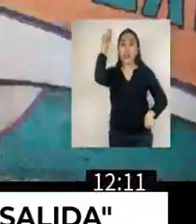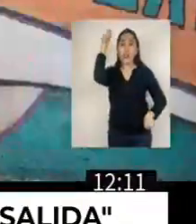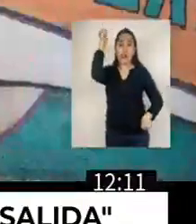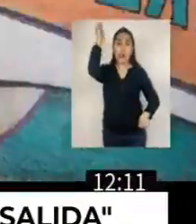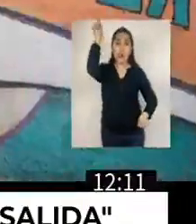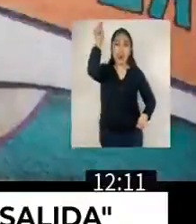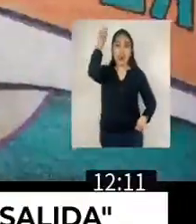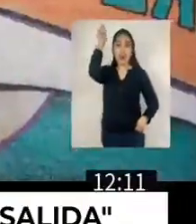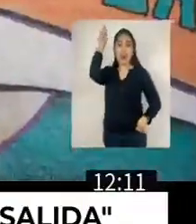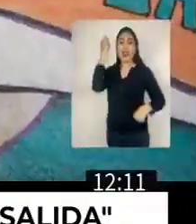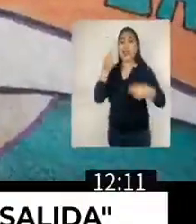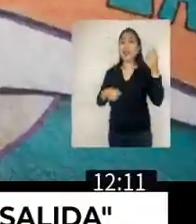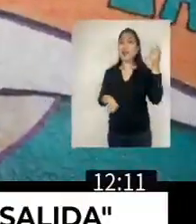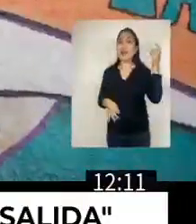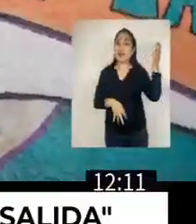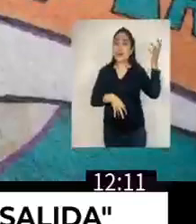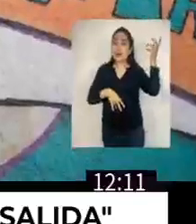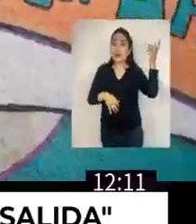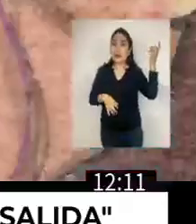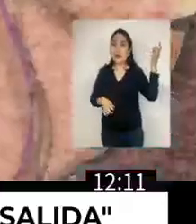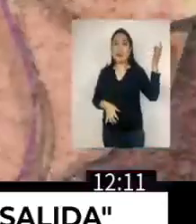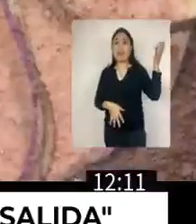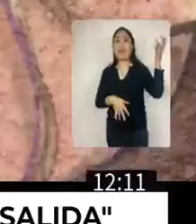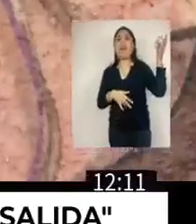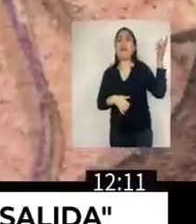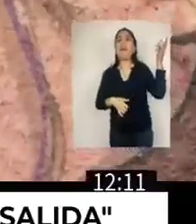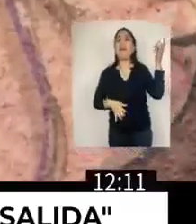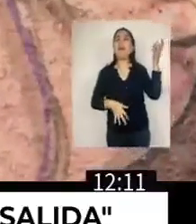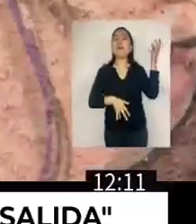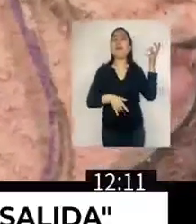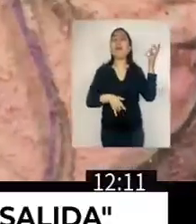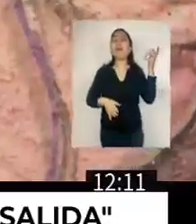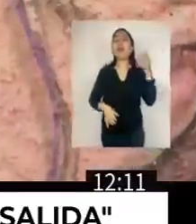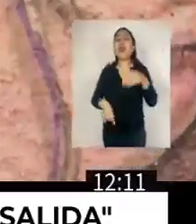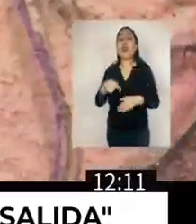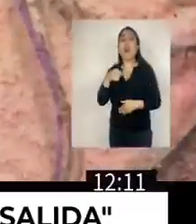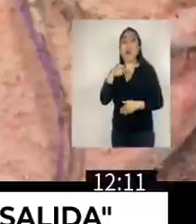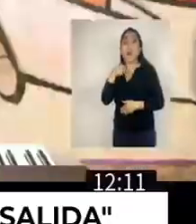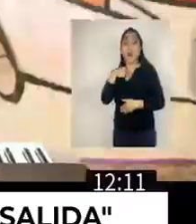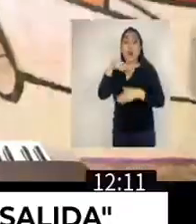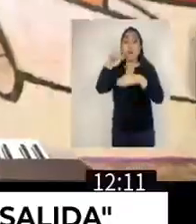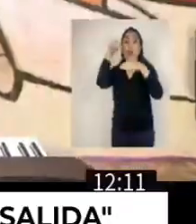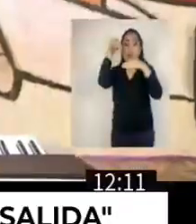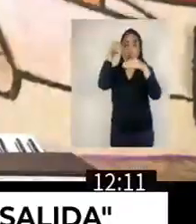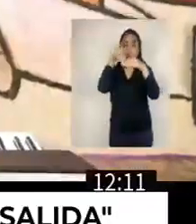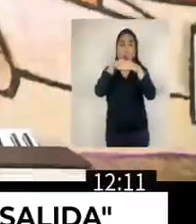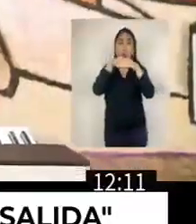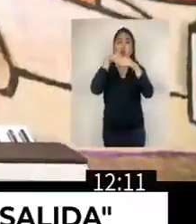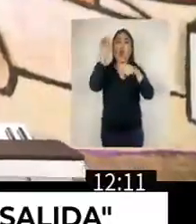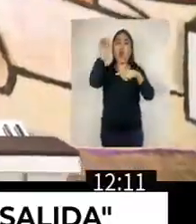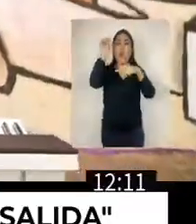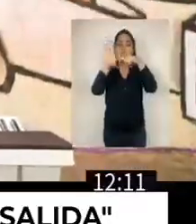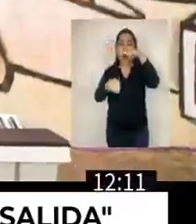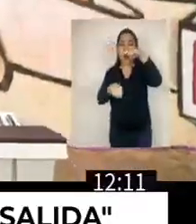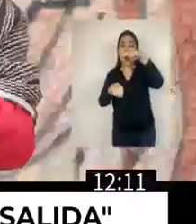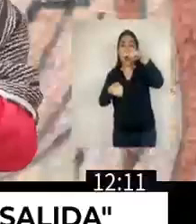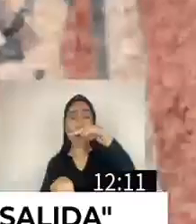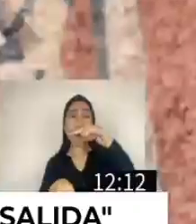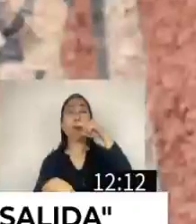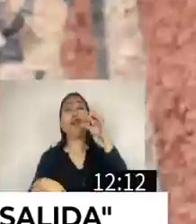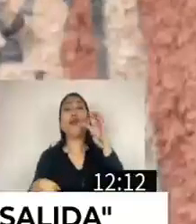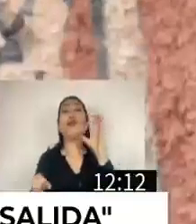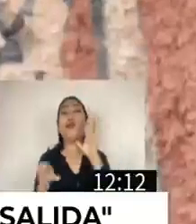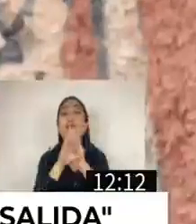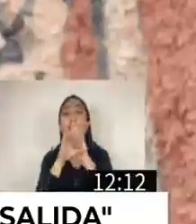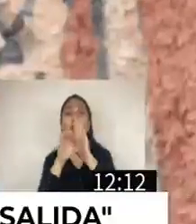ustedes. Se nos pierde y sus análisis son necesarios. Es que Hassan no está por la, porque no tengamos una silla, ¿eh? No